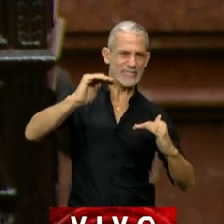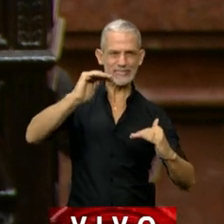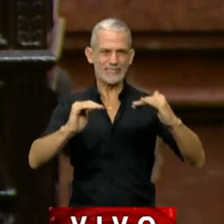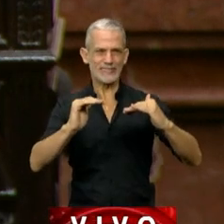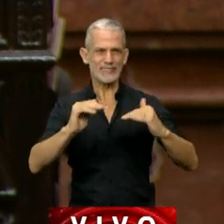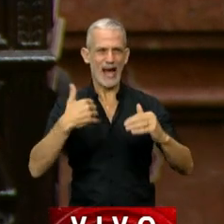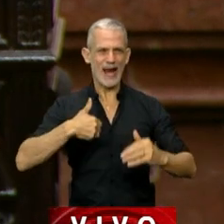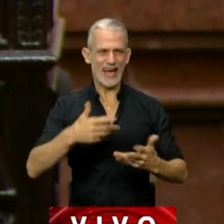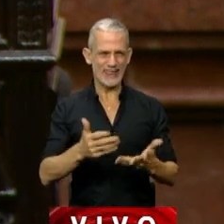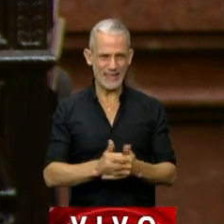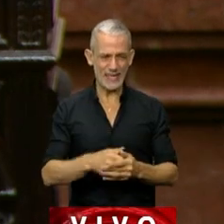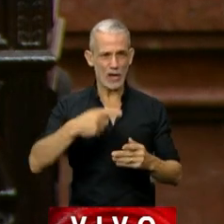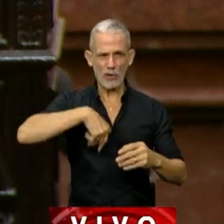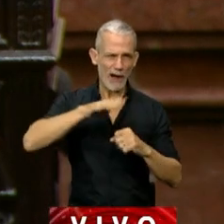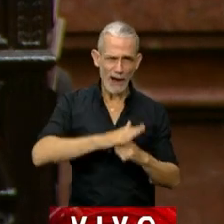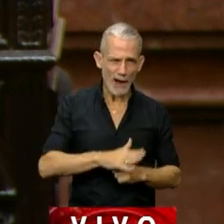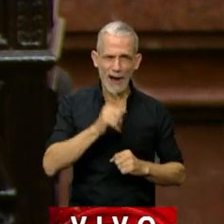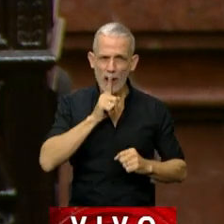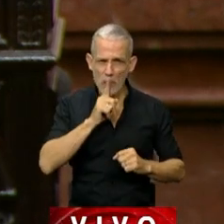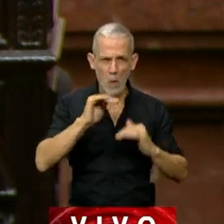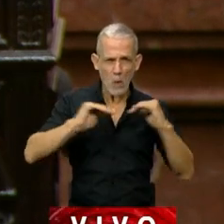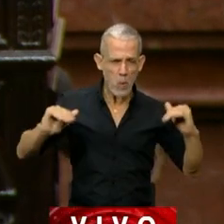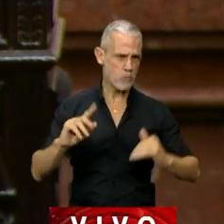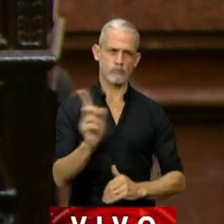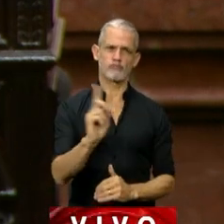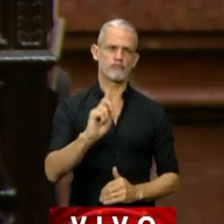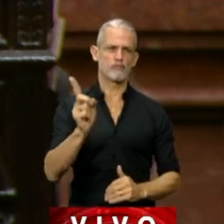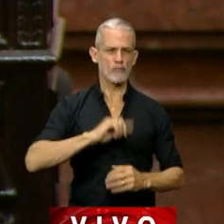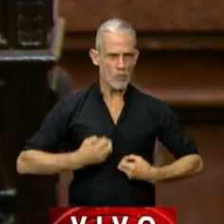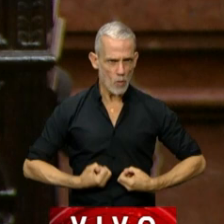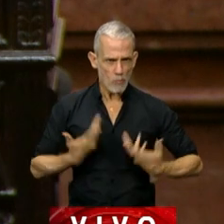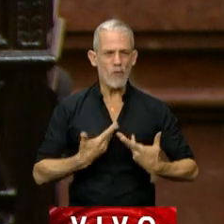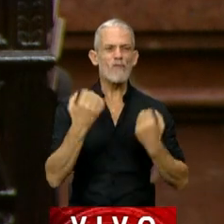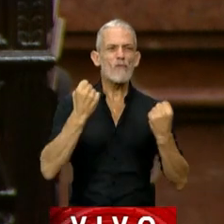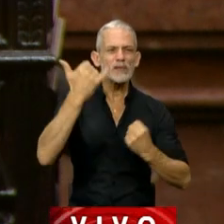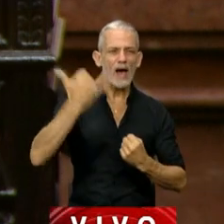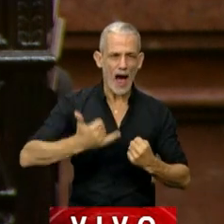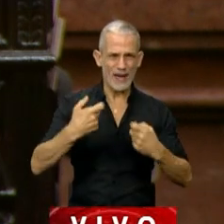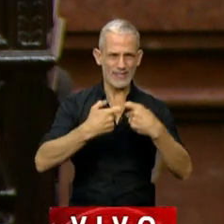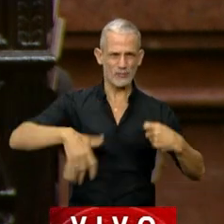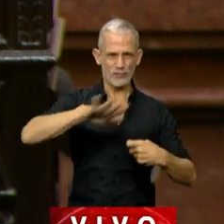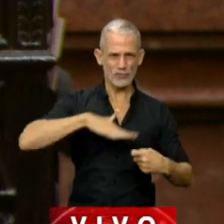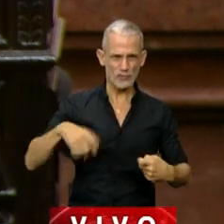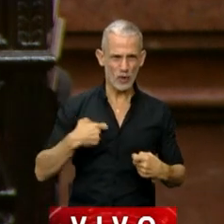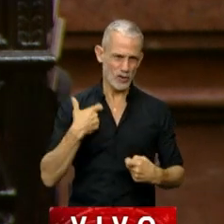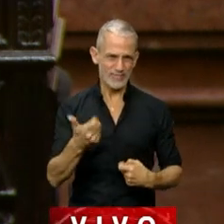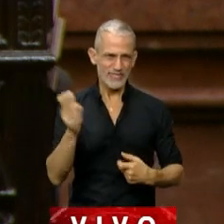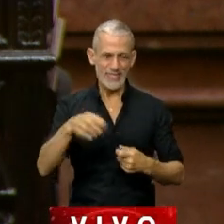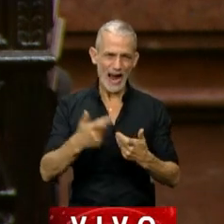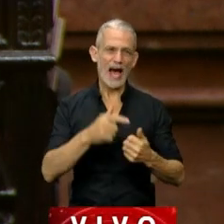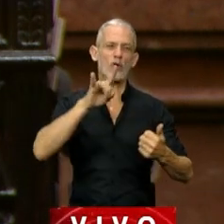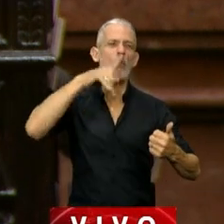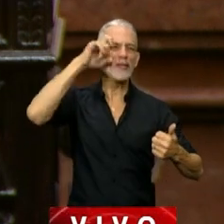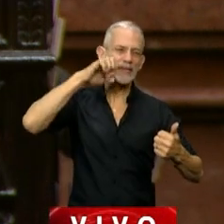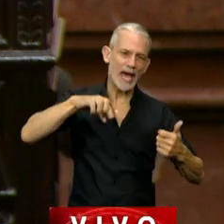Argentina. No van a callar a esa fuerza que tenemos las organizaciones sociales, de la